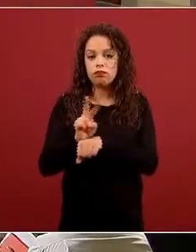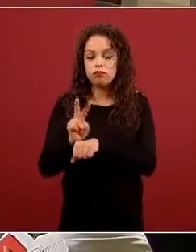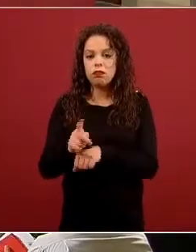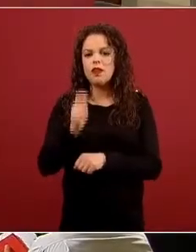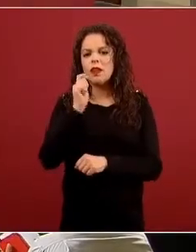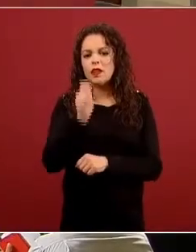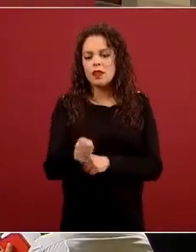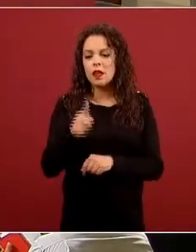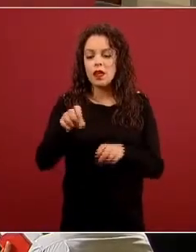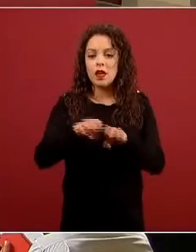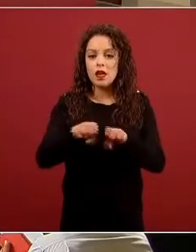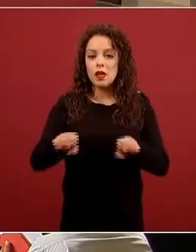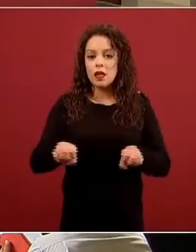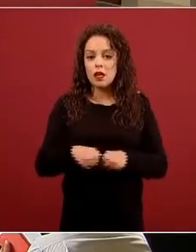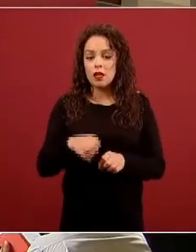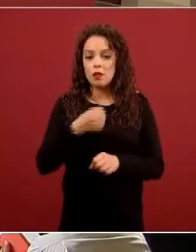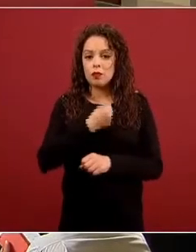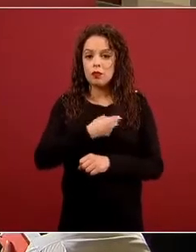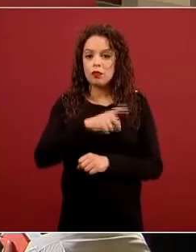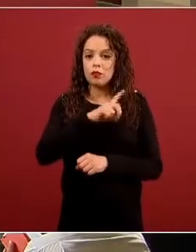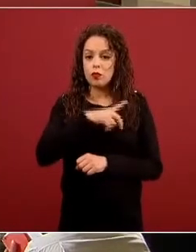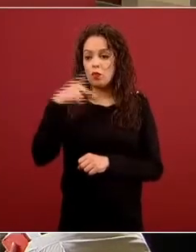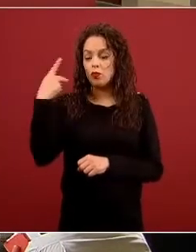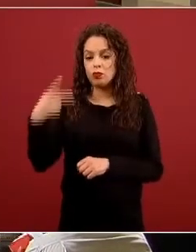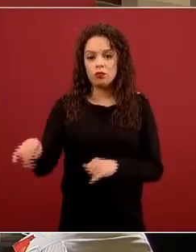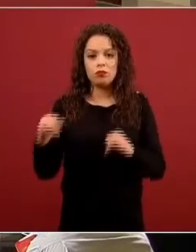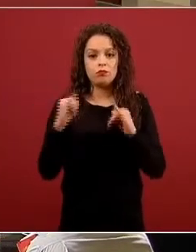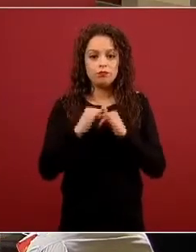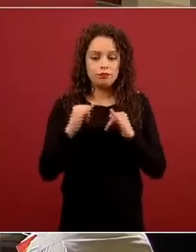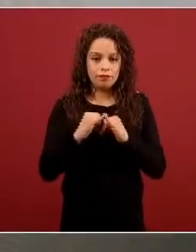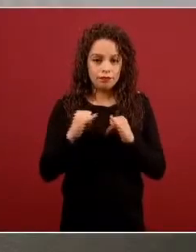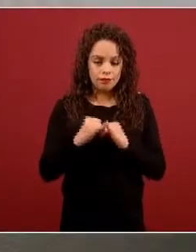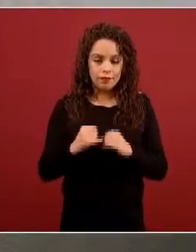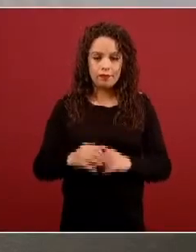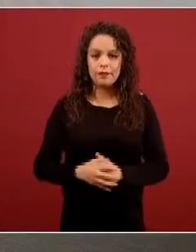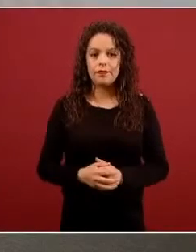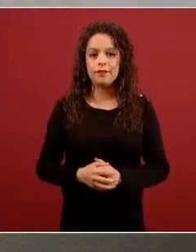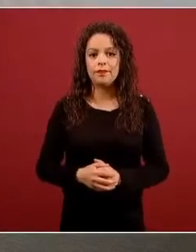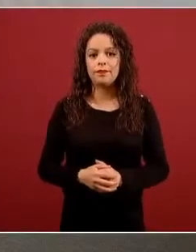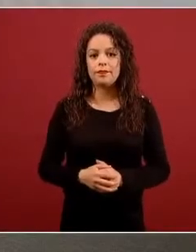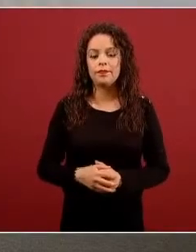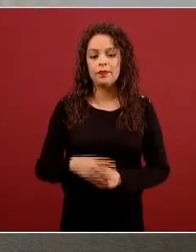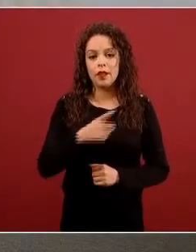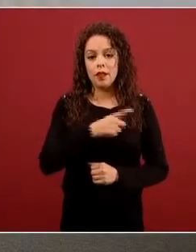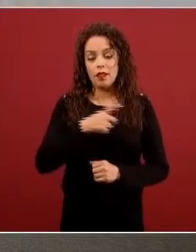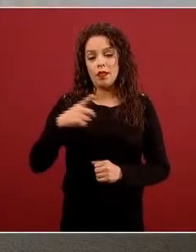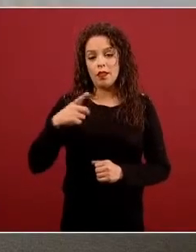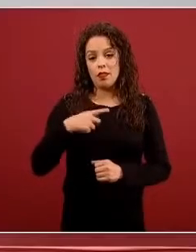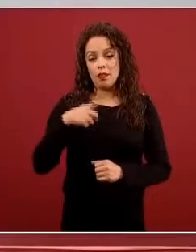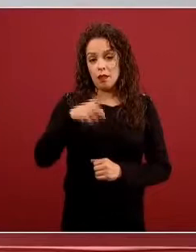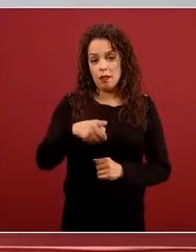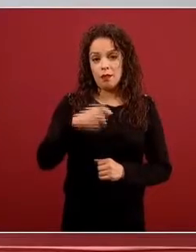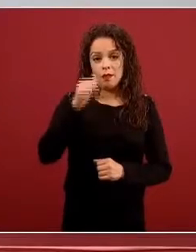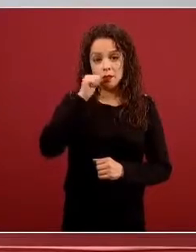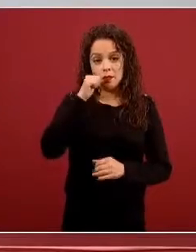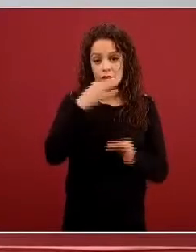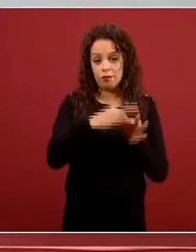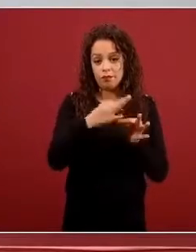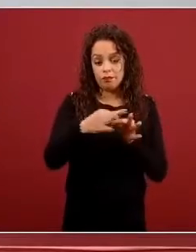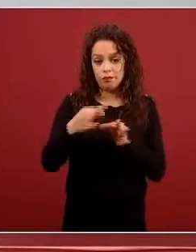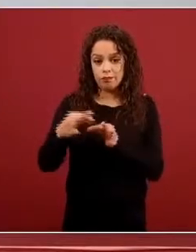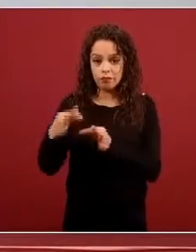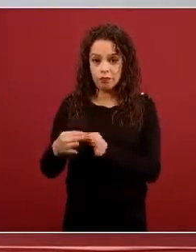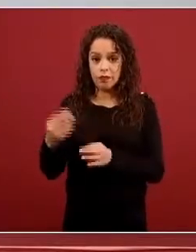la propia institución. Recordemos, nuestra prioridad siempre será garantizar la salud de